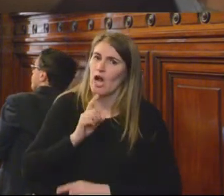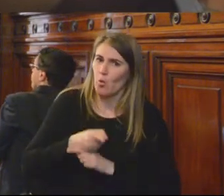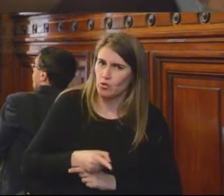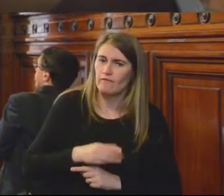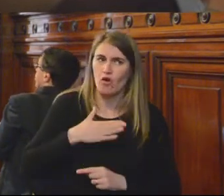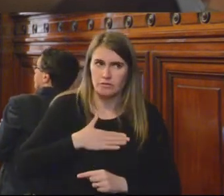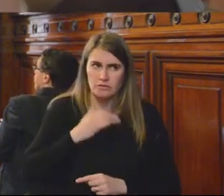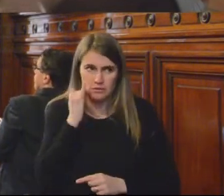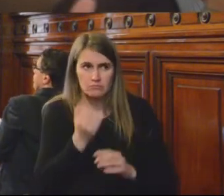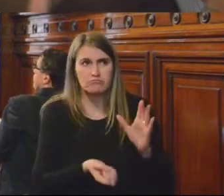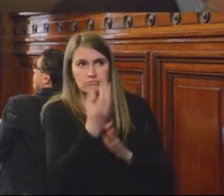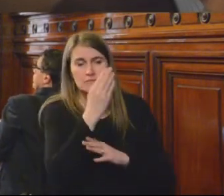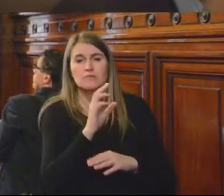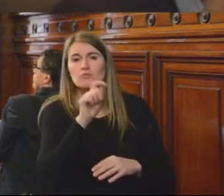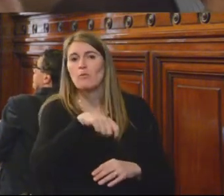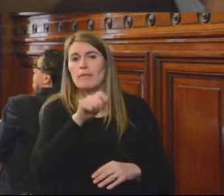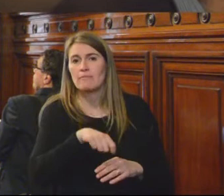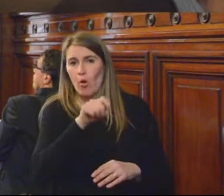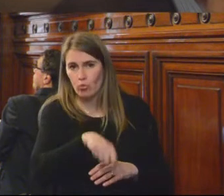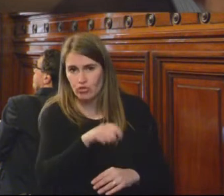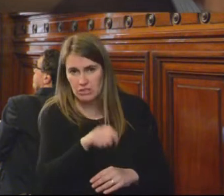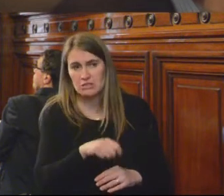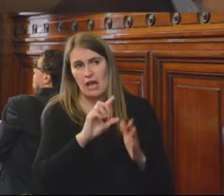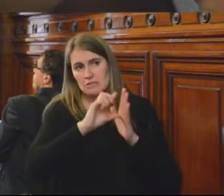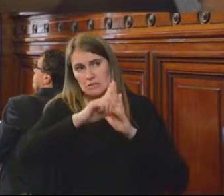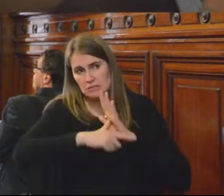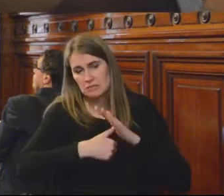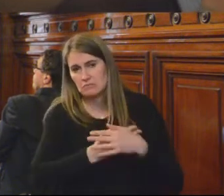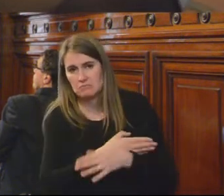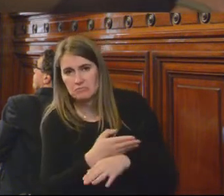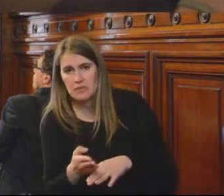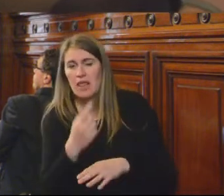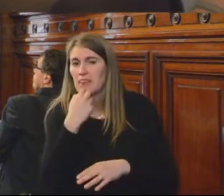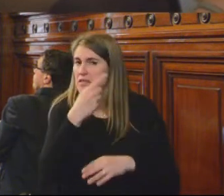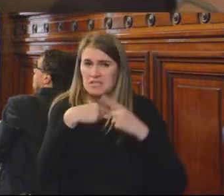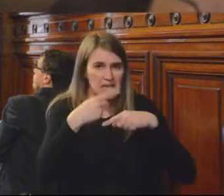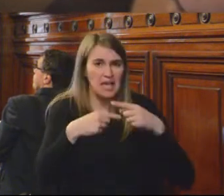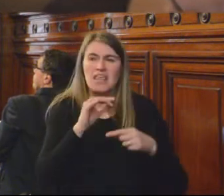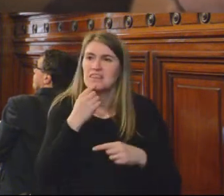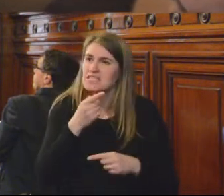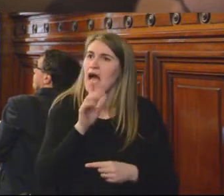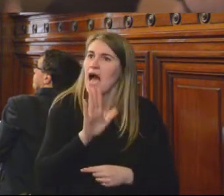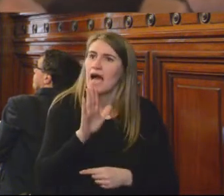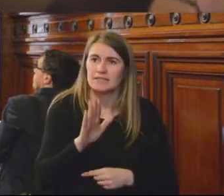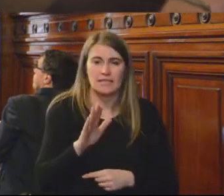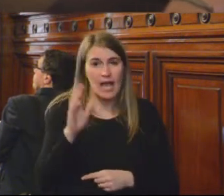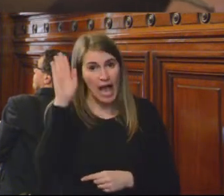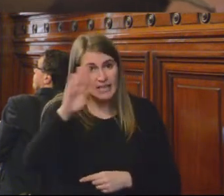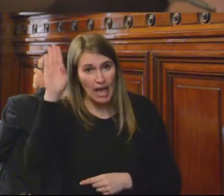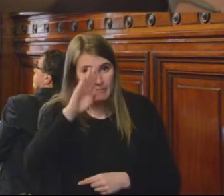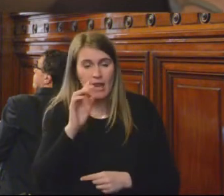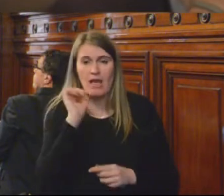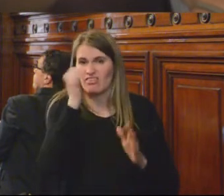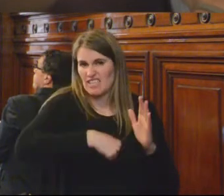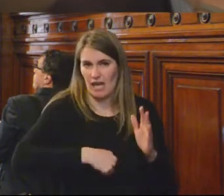Tribunal Supremo de Justicia. El Tribunal Supremo de Justicia sigue considerando a la Asamblea Nacional en desacato. O sea que ni por lo legal ni